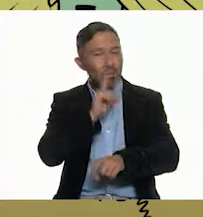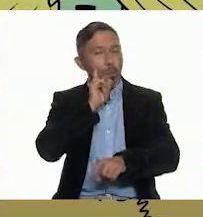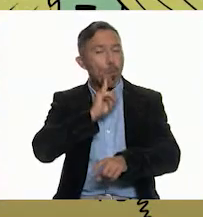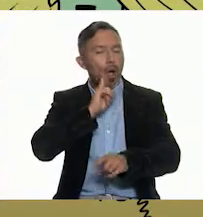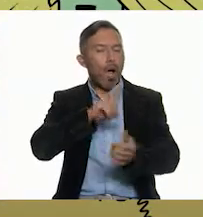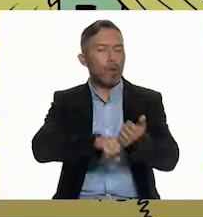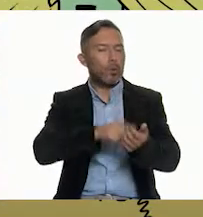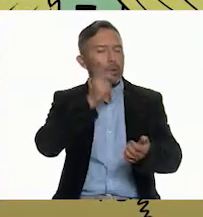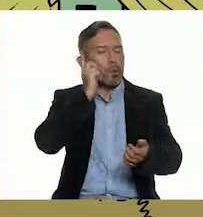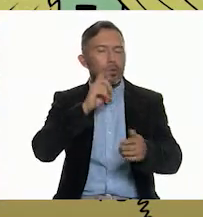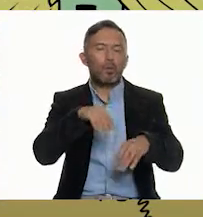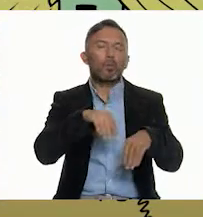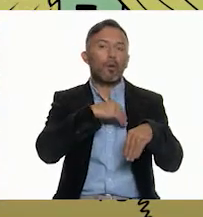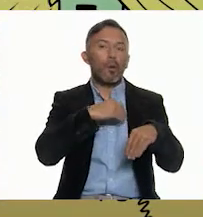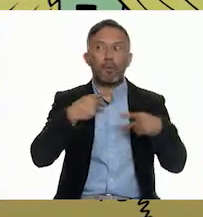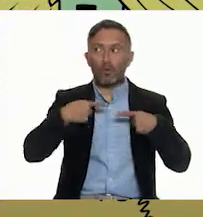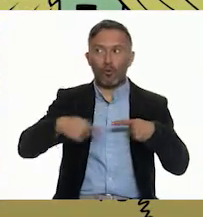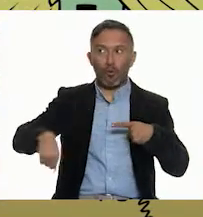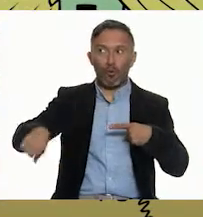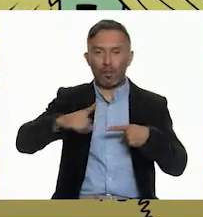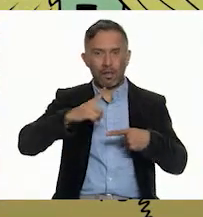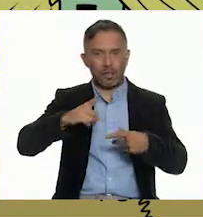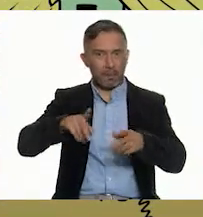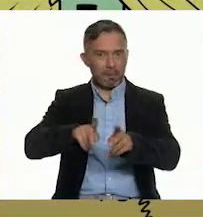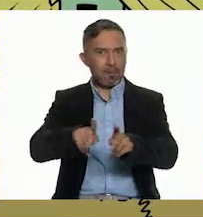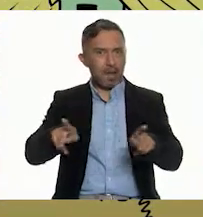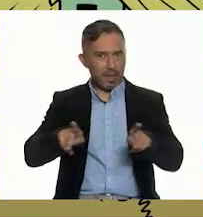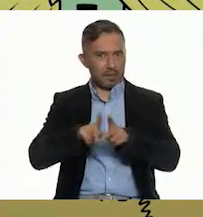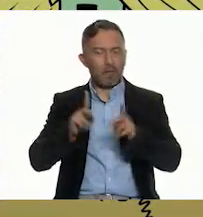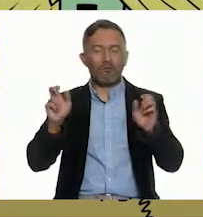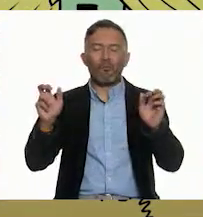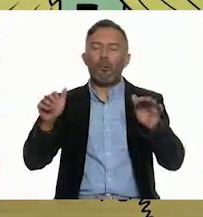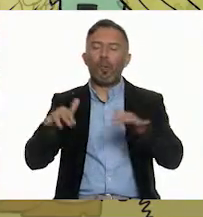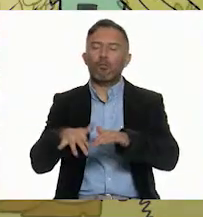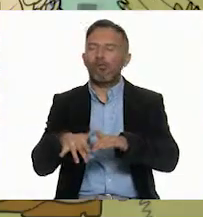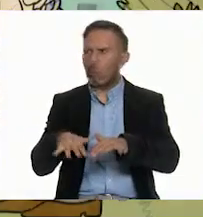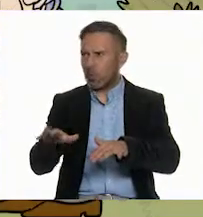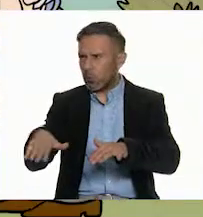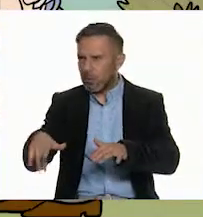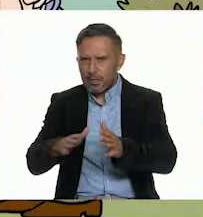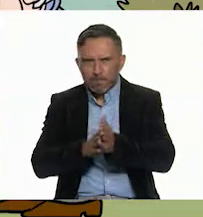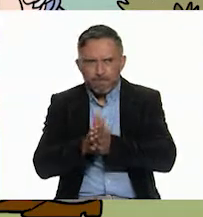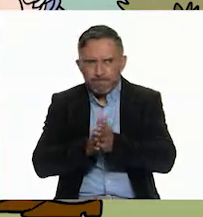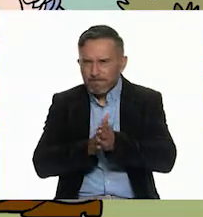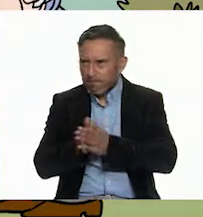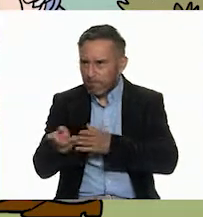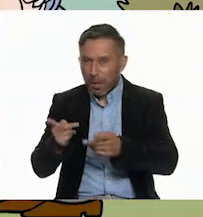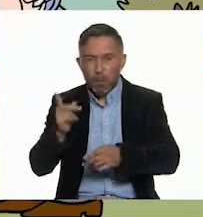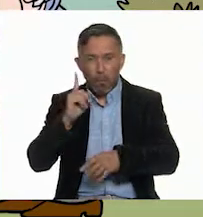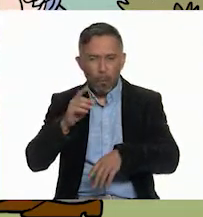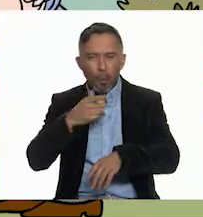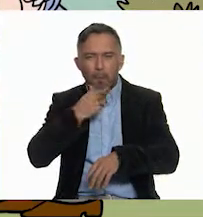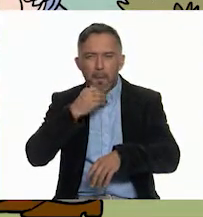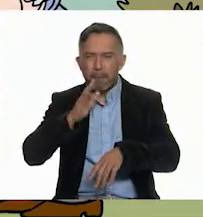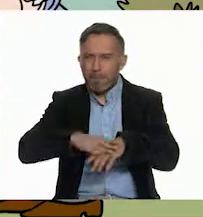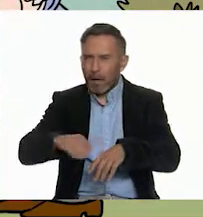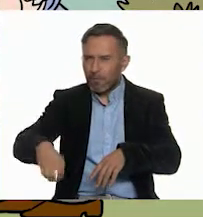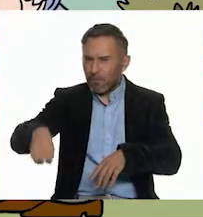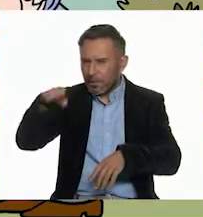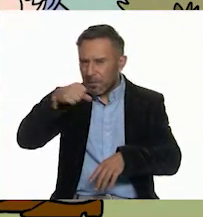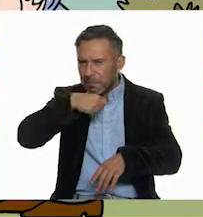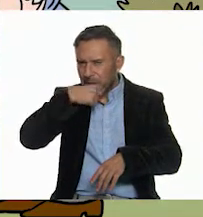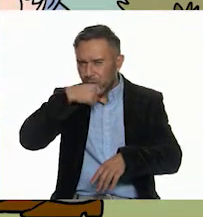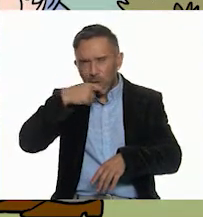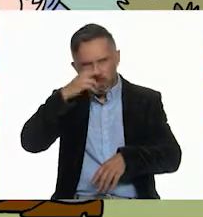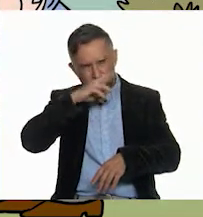se reunieron en la plaza principal. Lo que debemos hacer es engañarla, dijo el más viejo del pueblo. Cuando ella